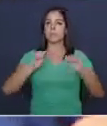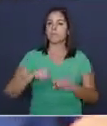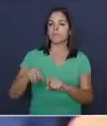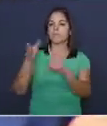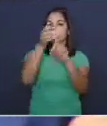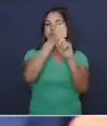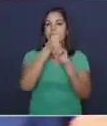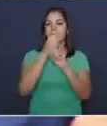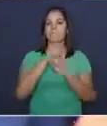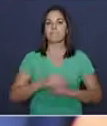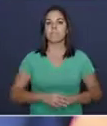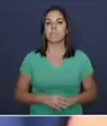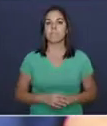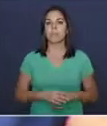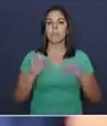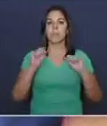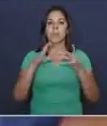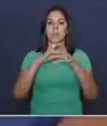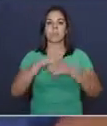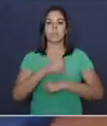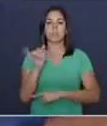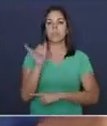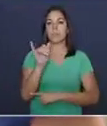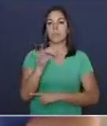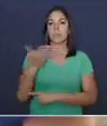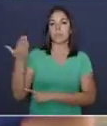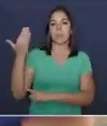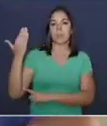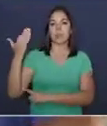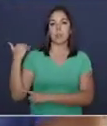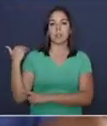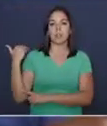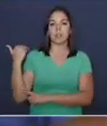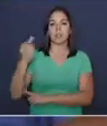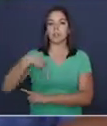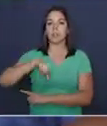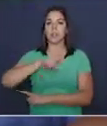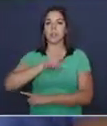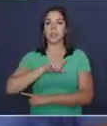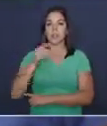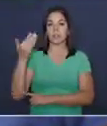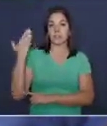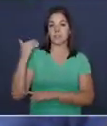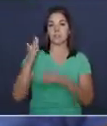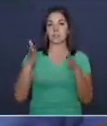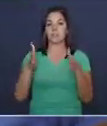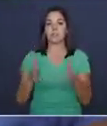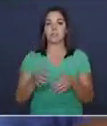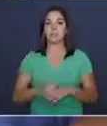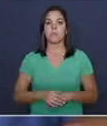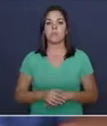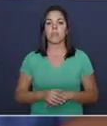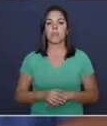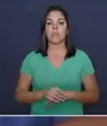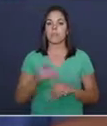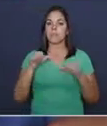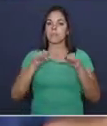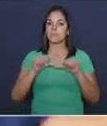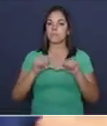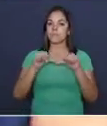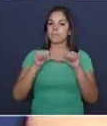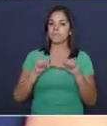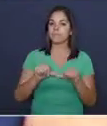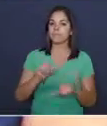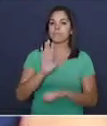podemos alcanzarla. Podemos hacerlo como en otras ocasiones lo hicieron nuestros antepasados, sin abandonar